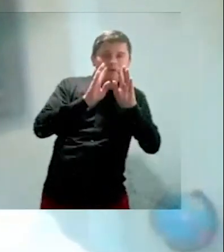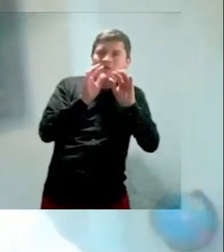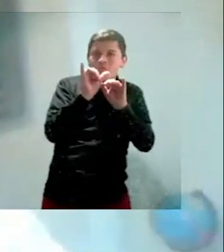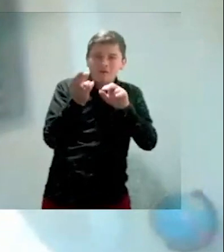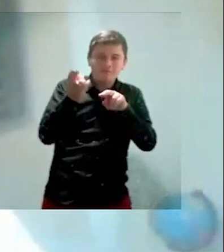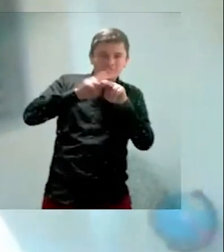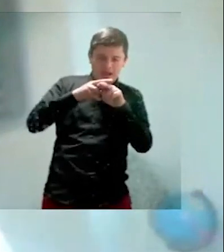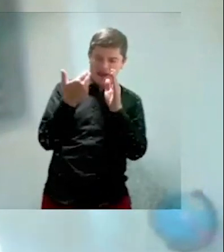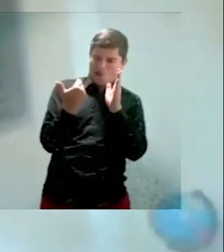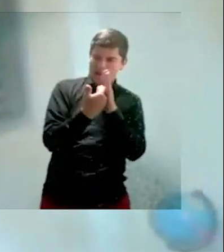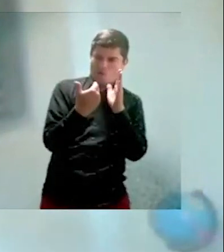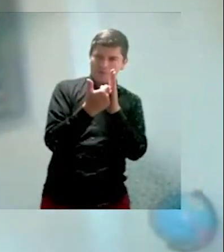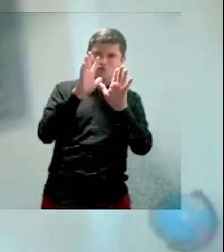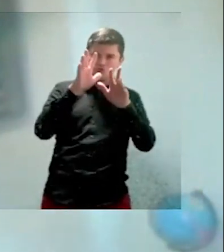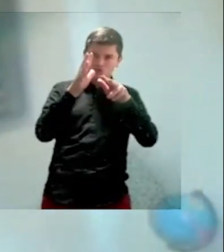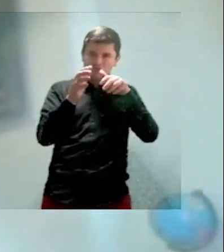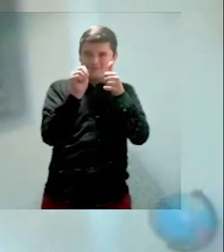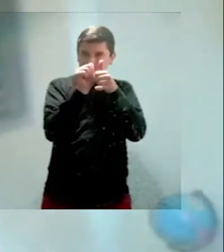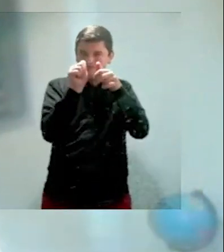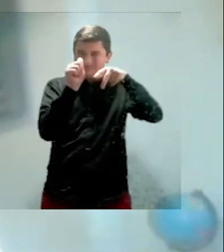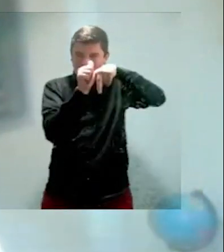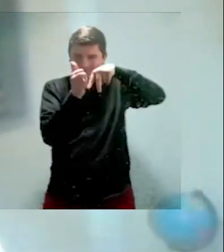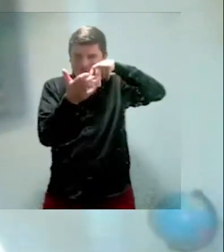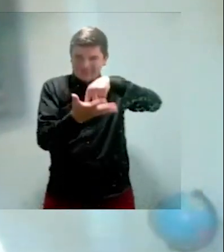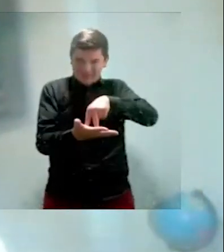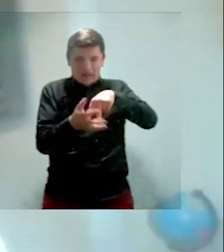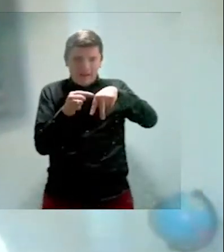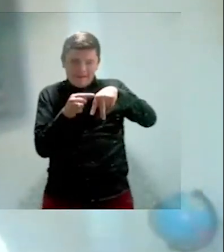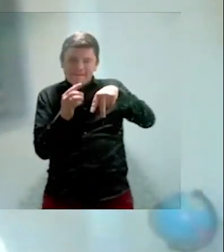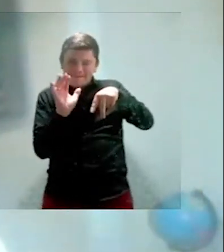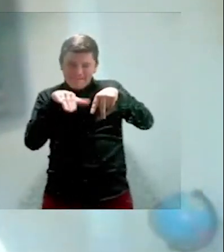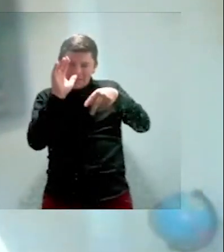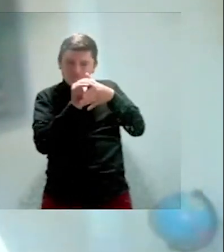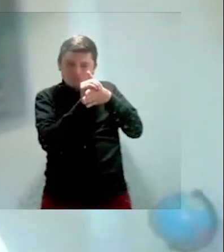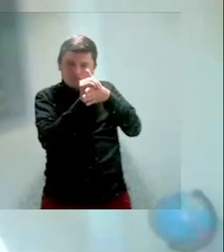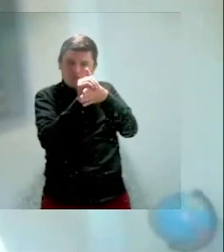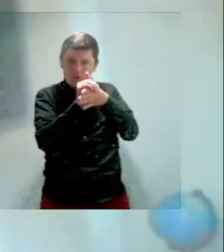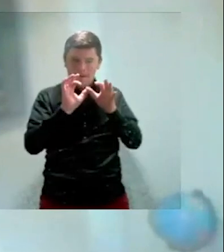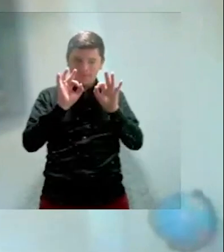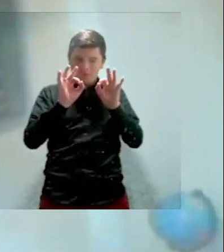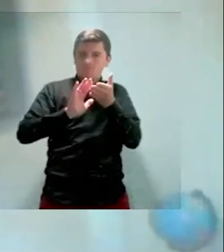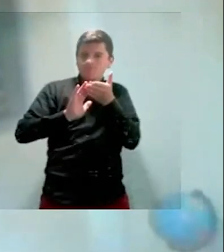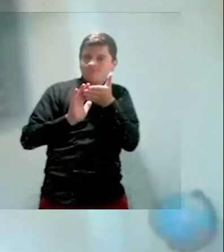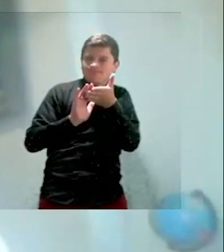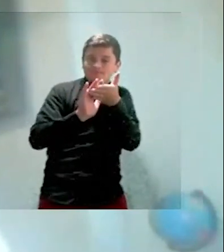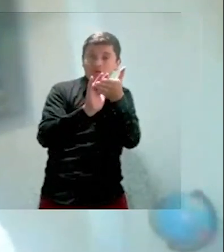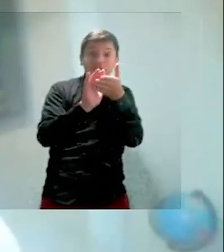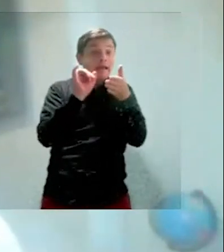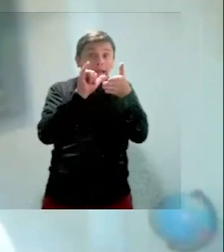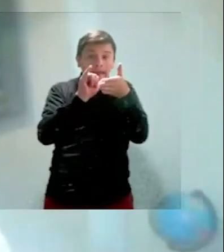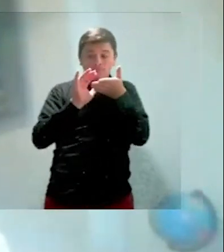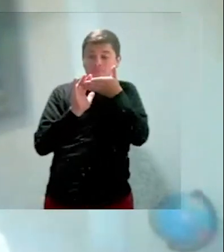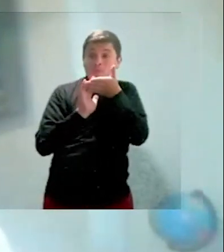métodos de ornamento, de pronto que no impactan mucho la argumentación, pero que